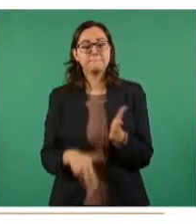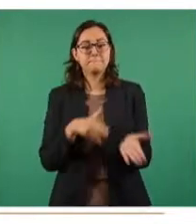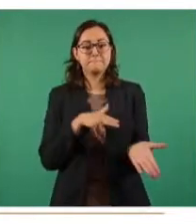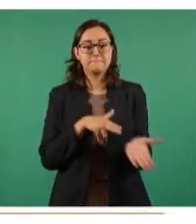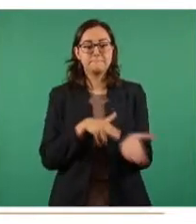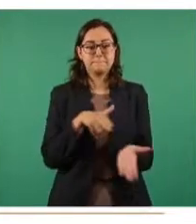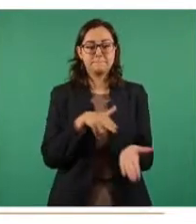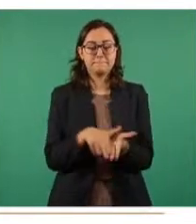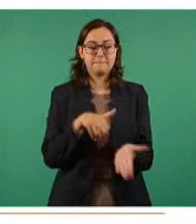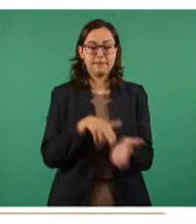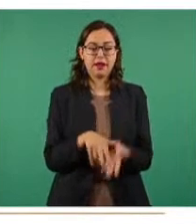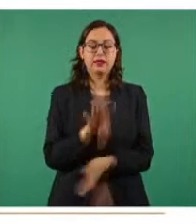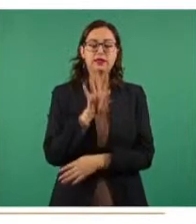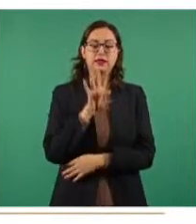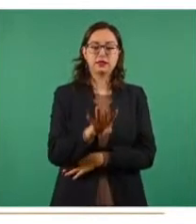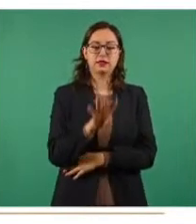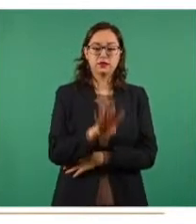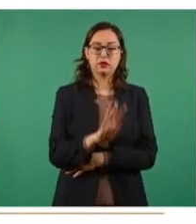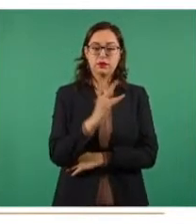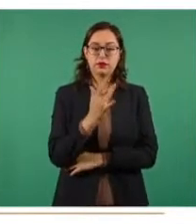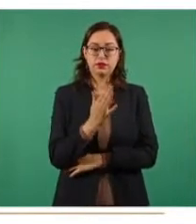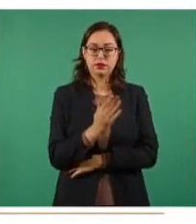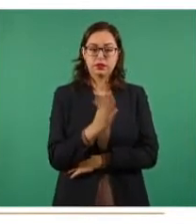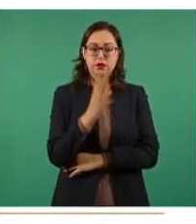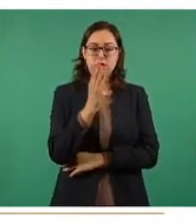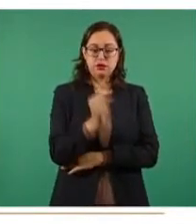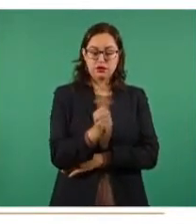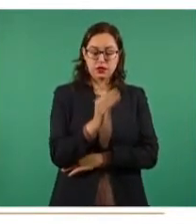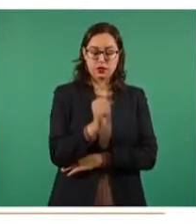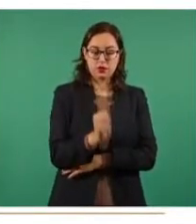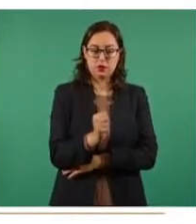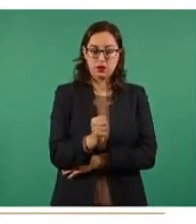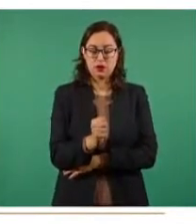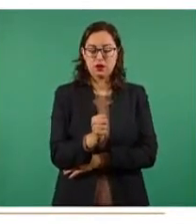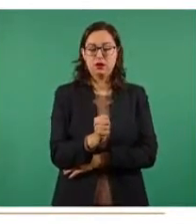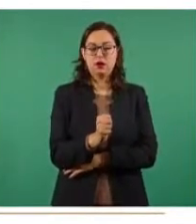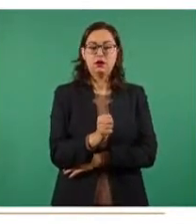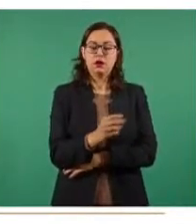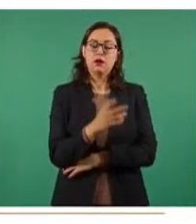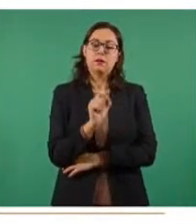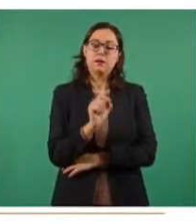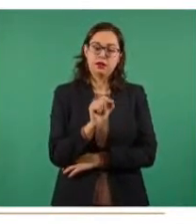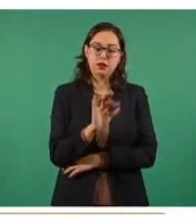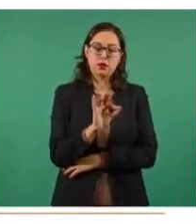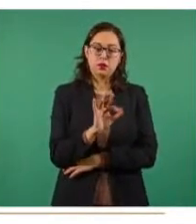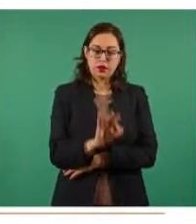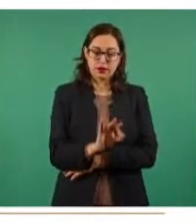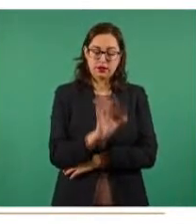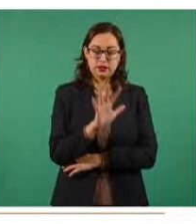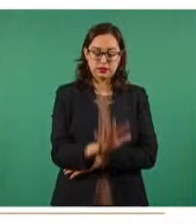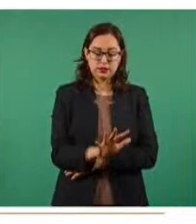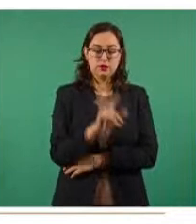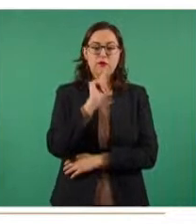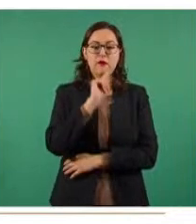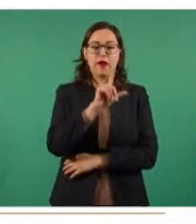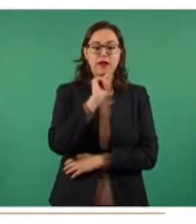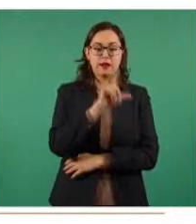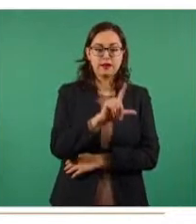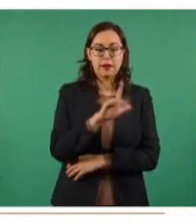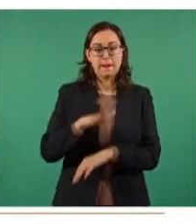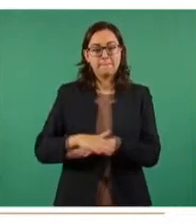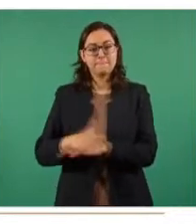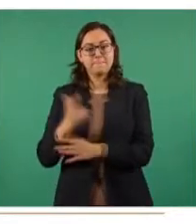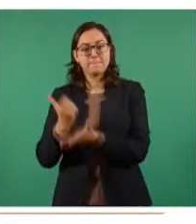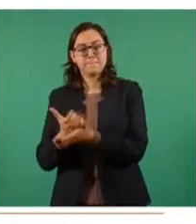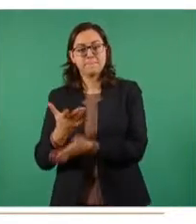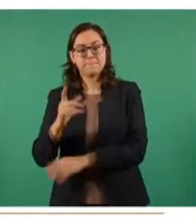1959 dejé 500 en querétaro querétaro para el diesel y valero 20 45 de zapopan jalisco las